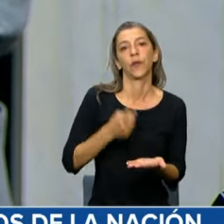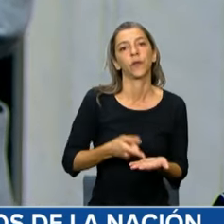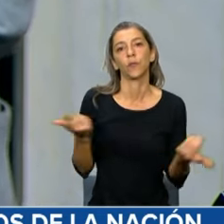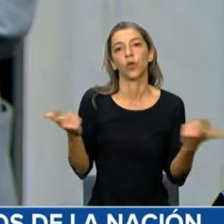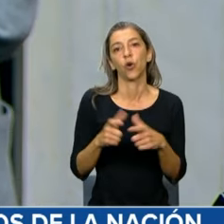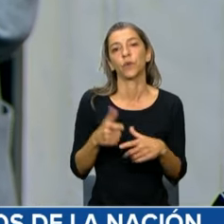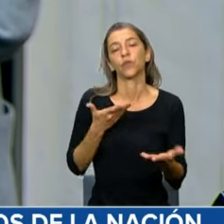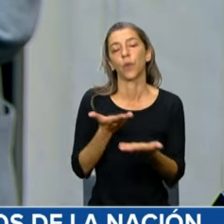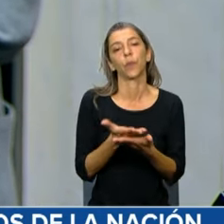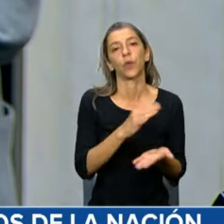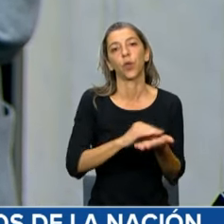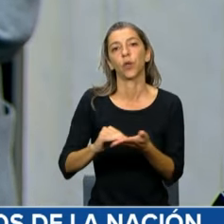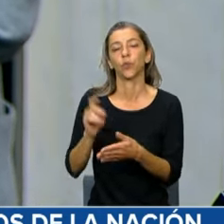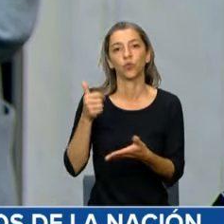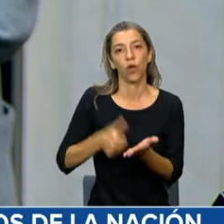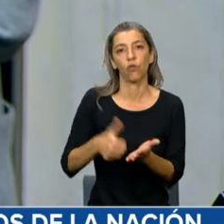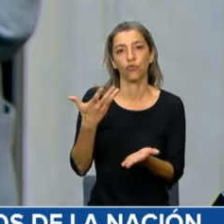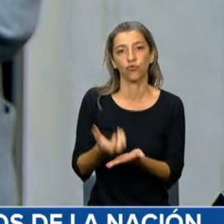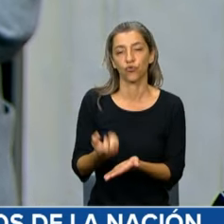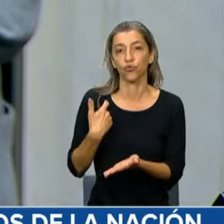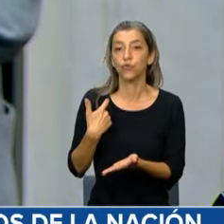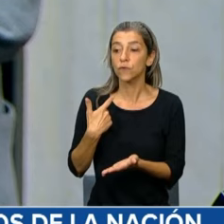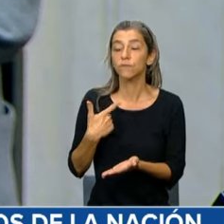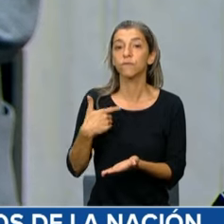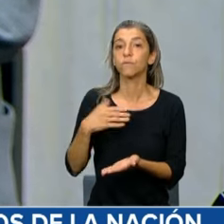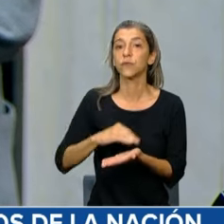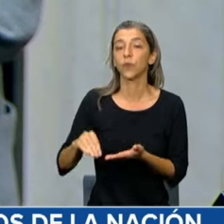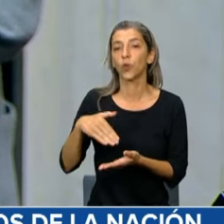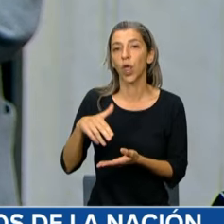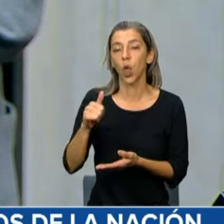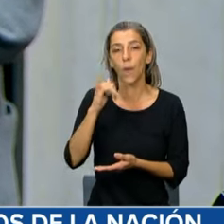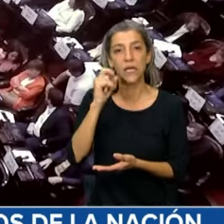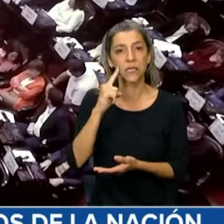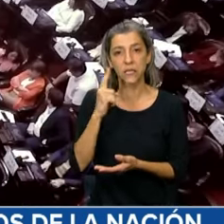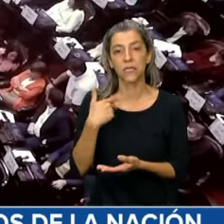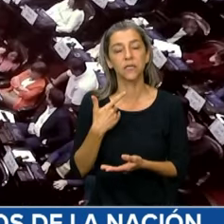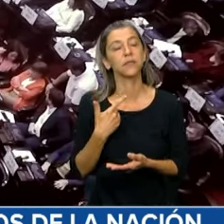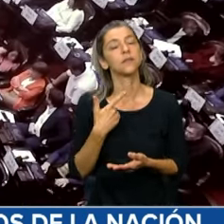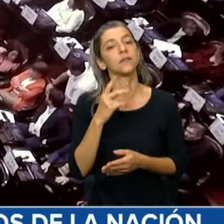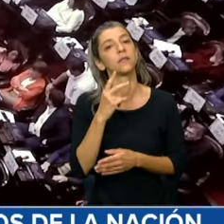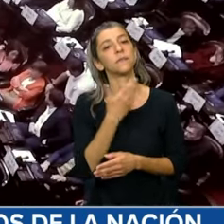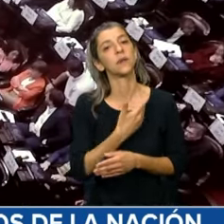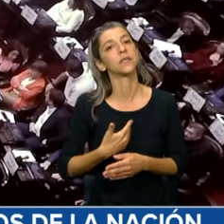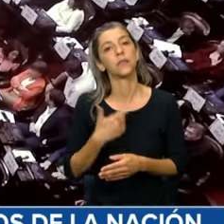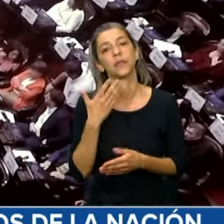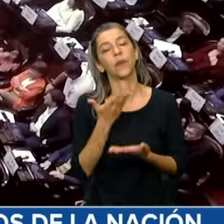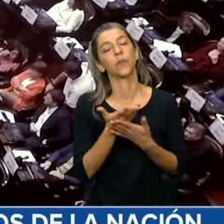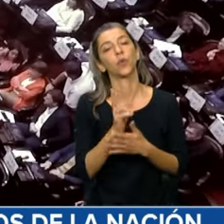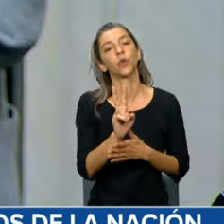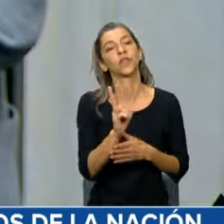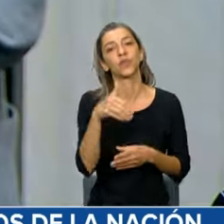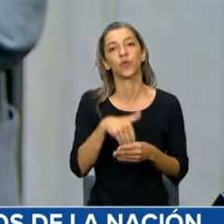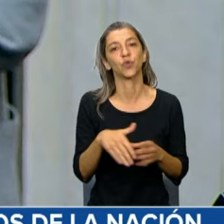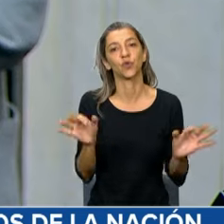diputados que no se lo si diputado manc señora presidenta pido autorización para abstenerme para pedir